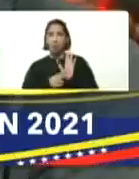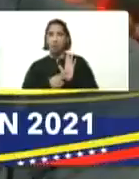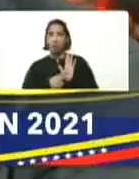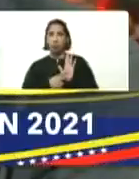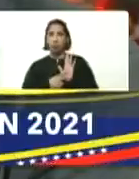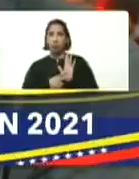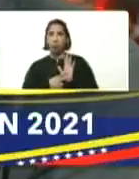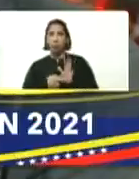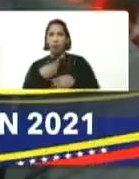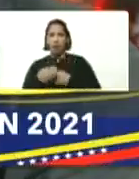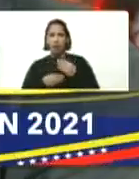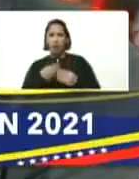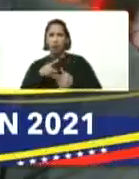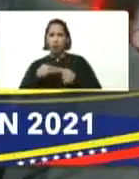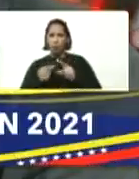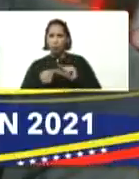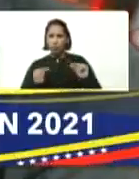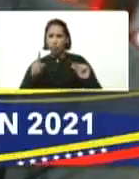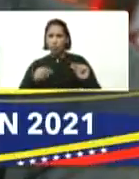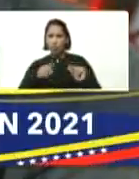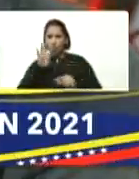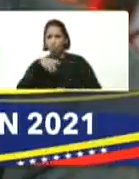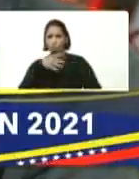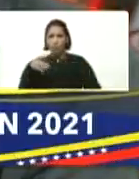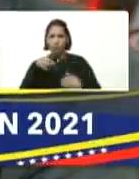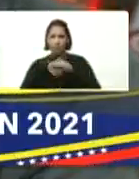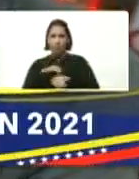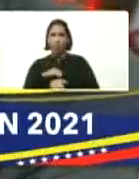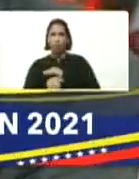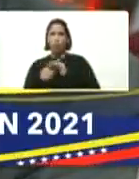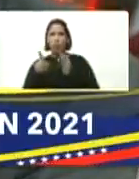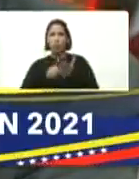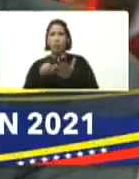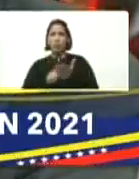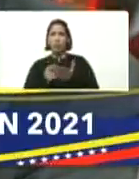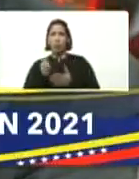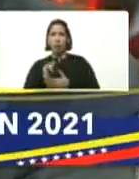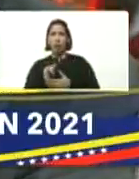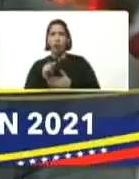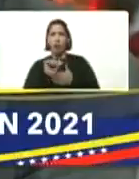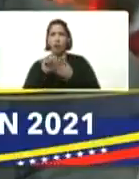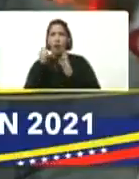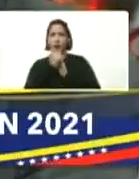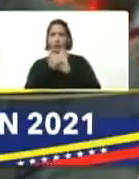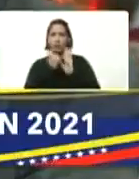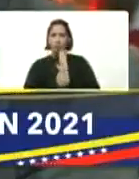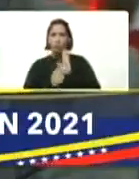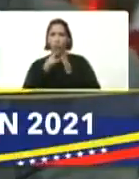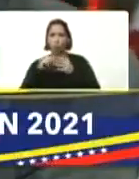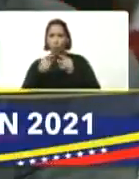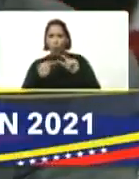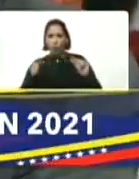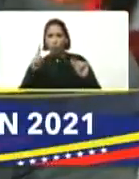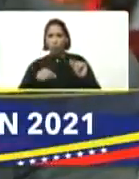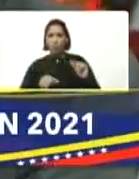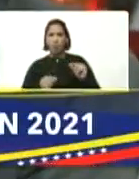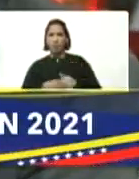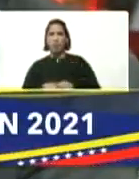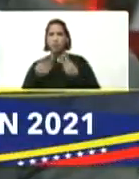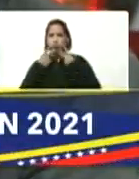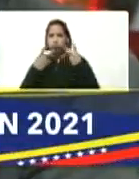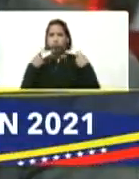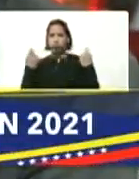fusionado el cuento y la crónica en este libro. Y son artículos, cuentos, crónicas que han sido